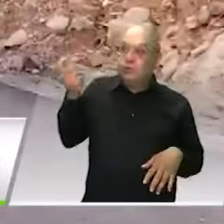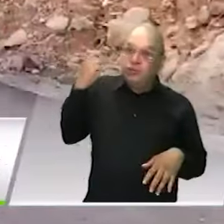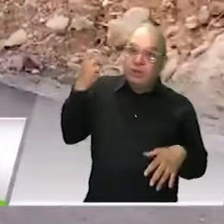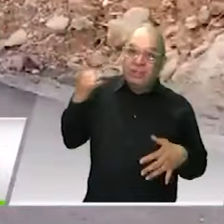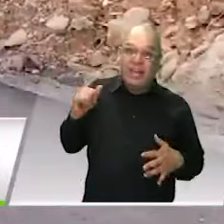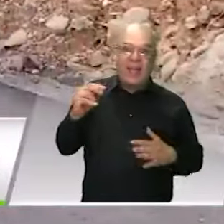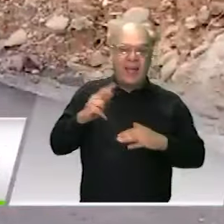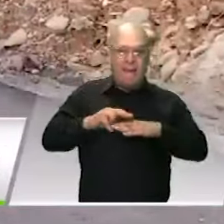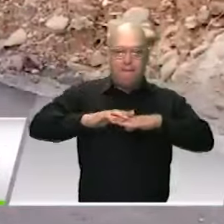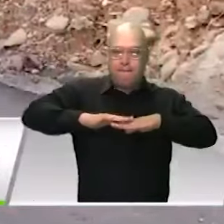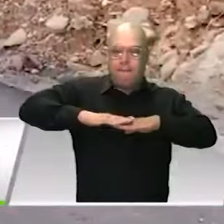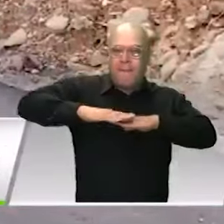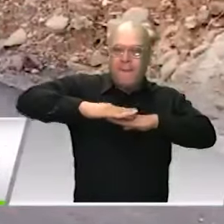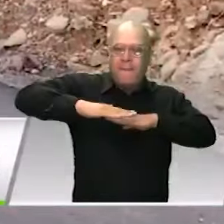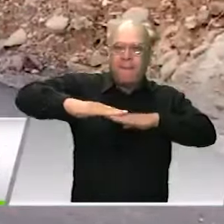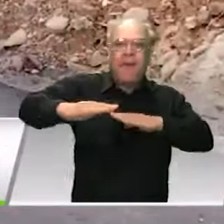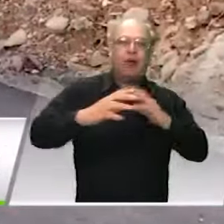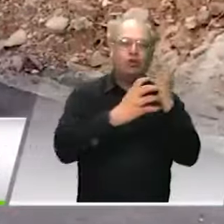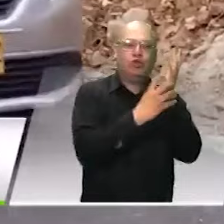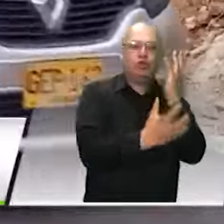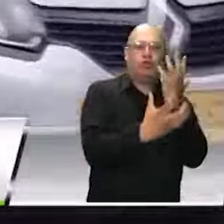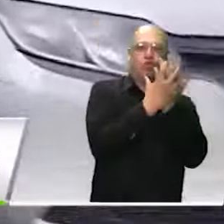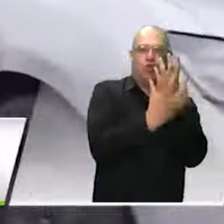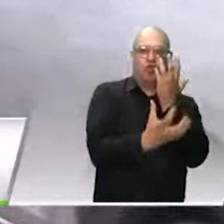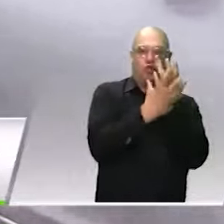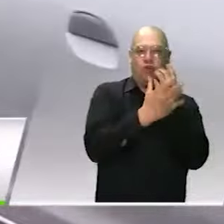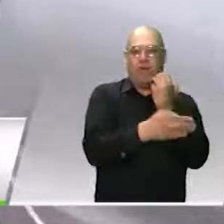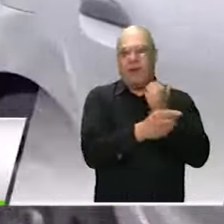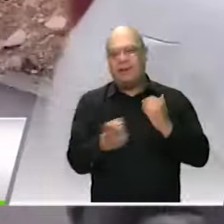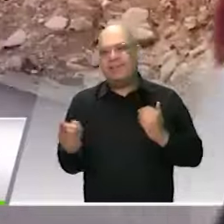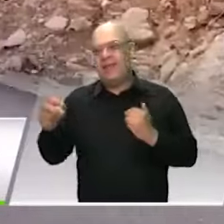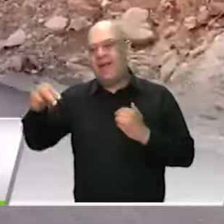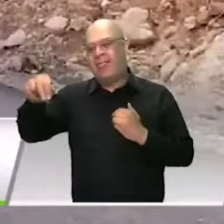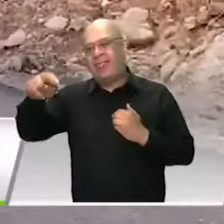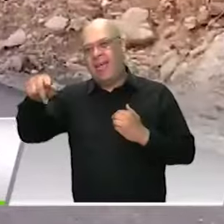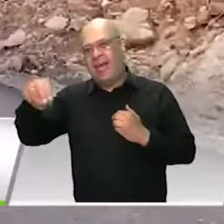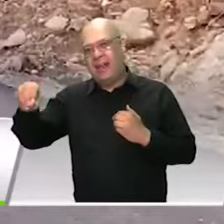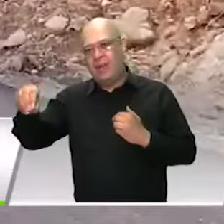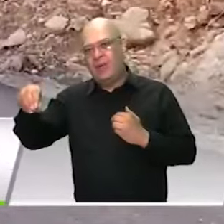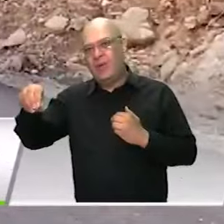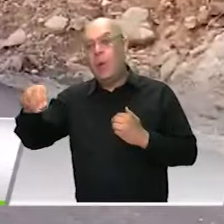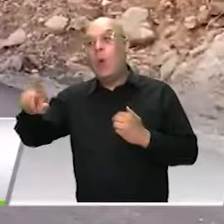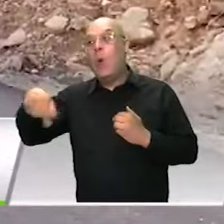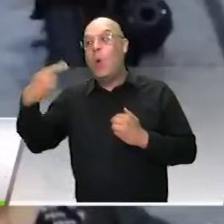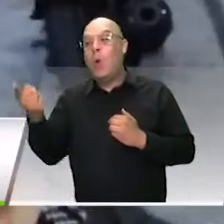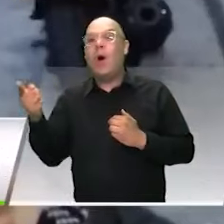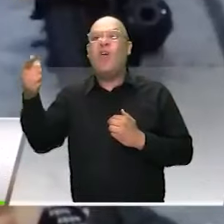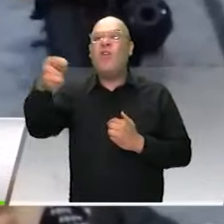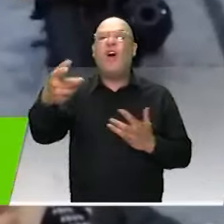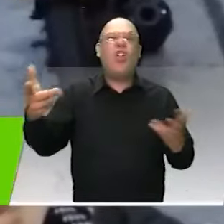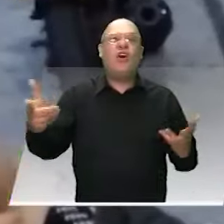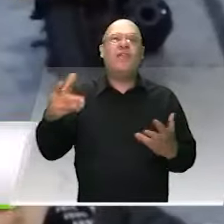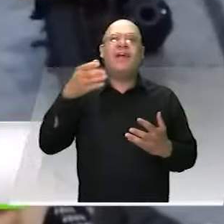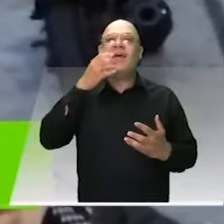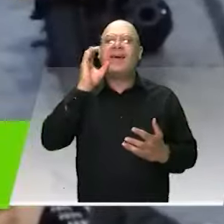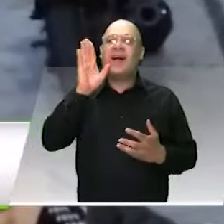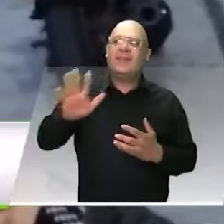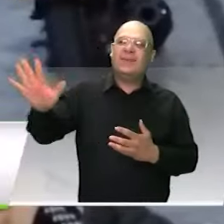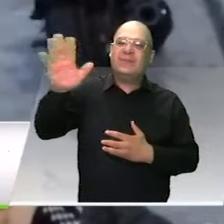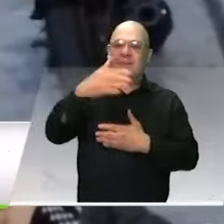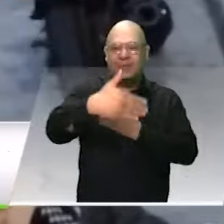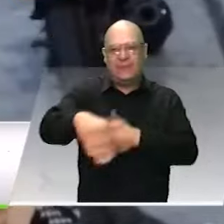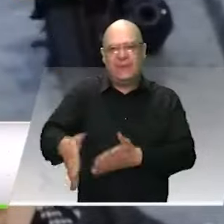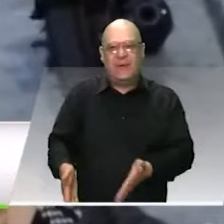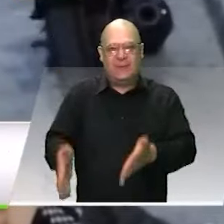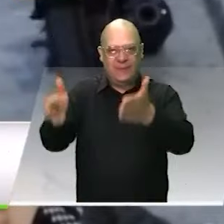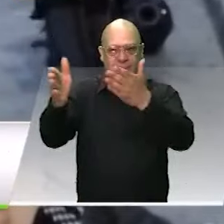de la via sonon nariño y hoy inició hacia puente linda en límites con el departamento de caldas vamos a poder ver eh que